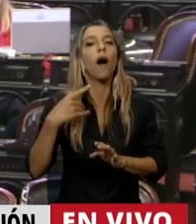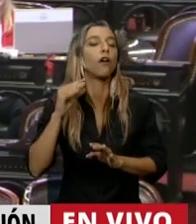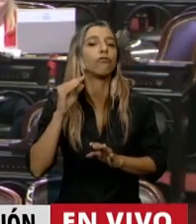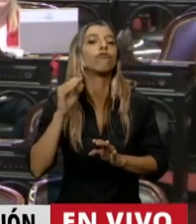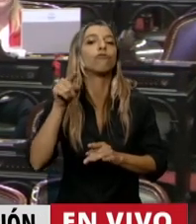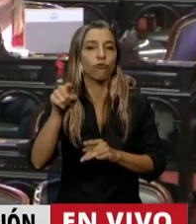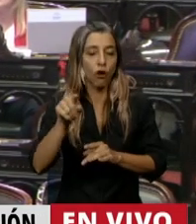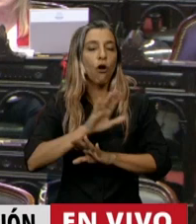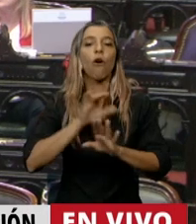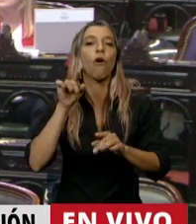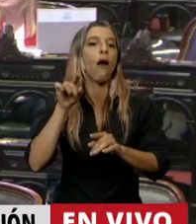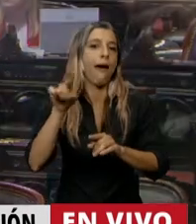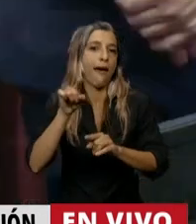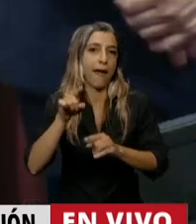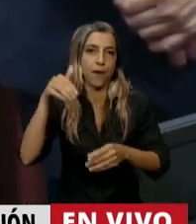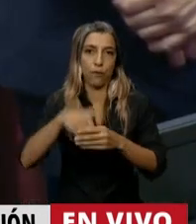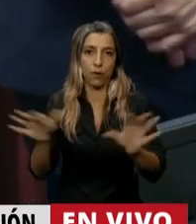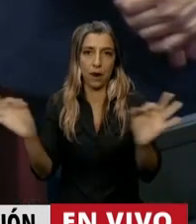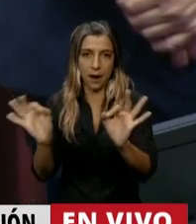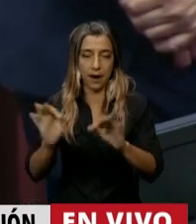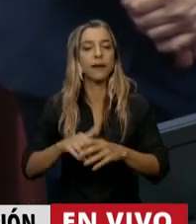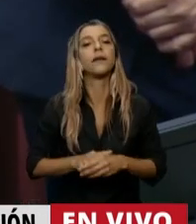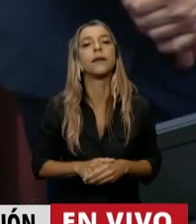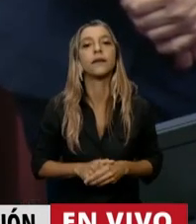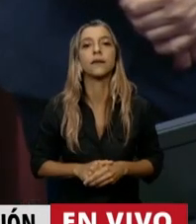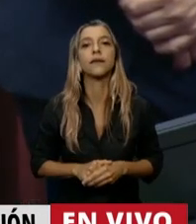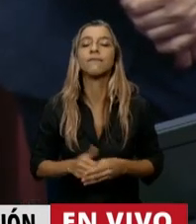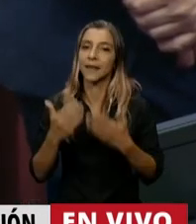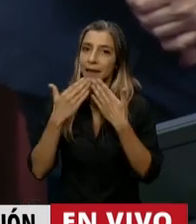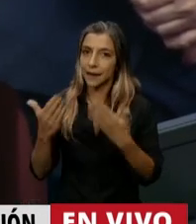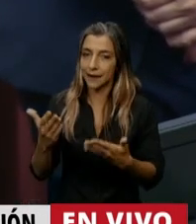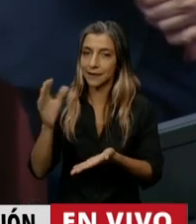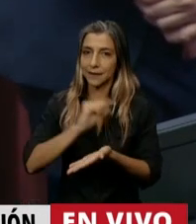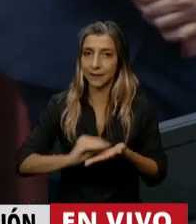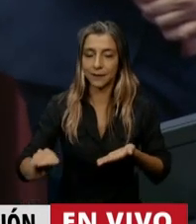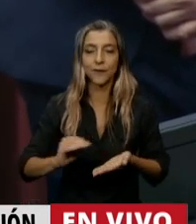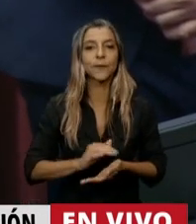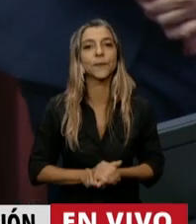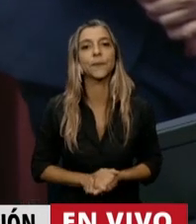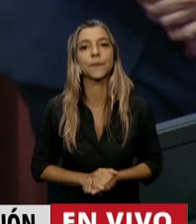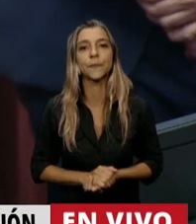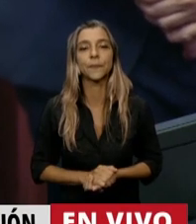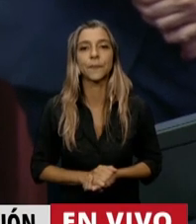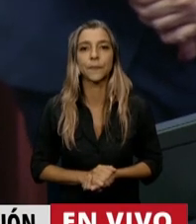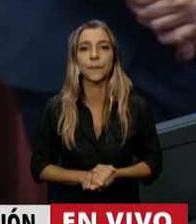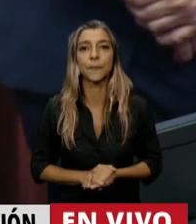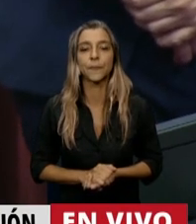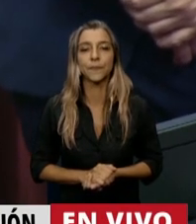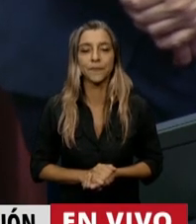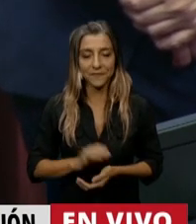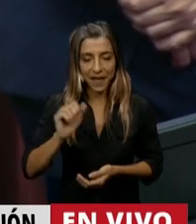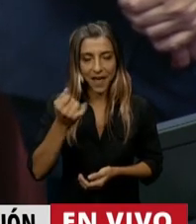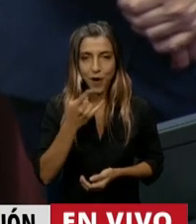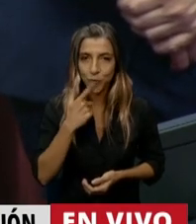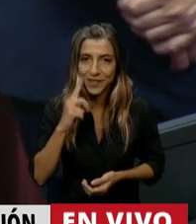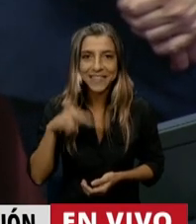enciso 4 22 4 gracias diputada austin